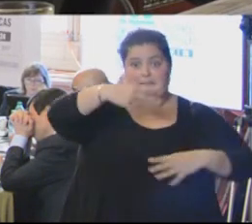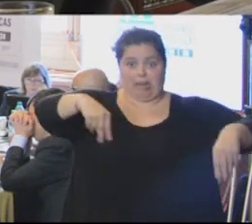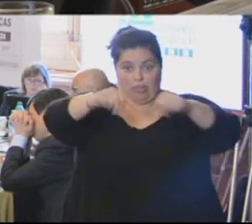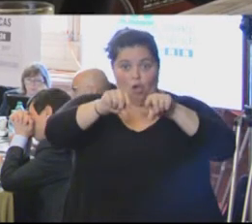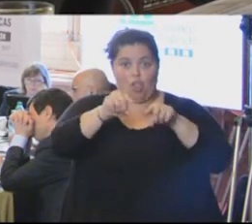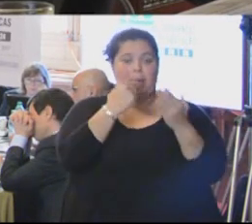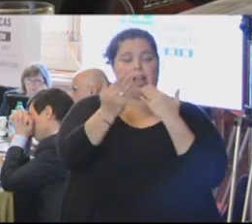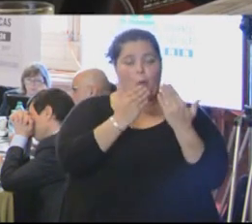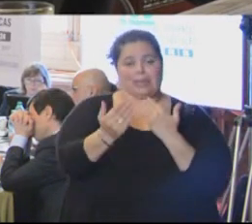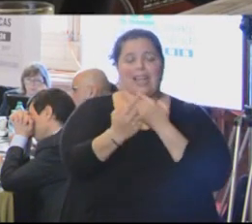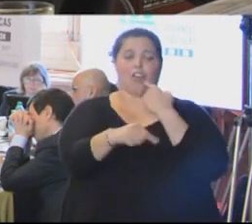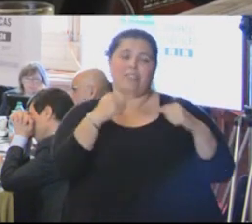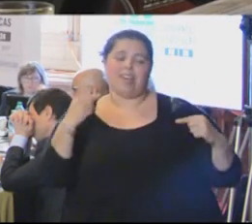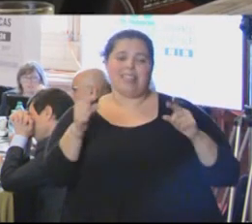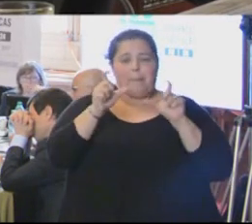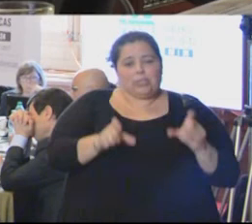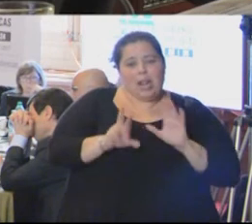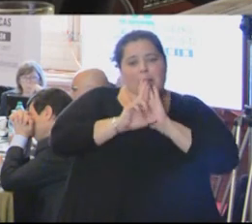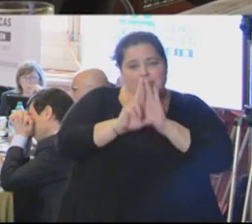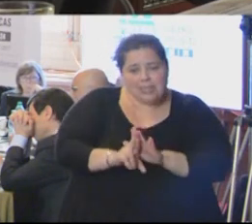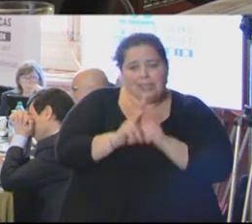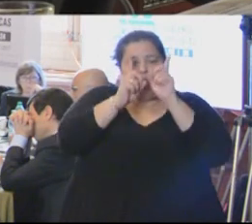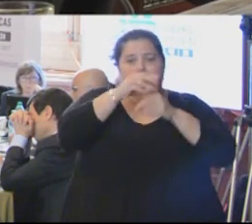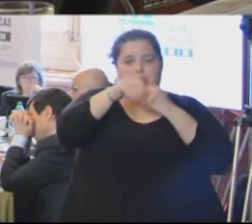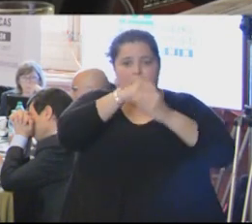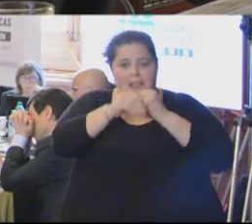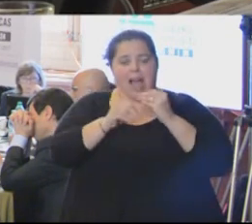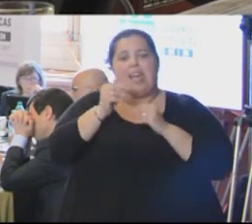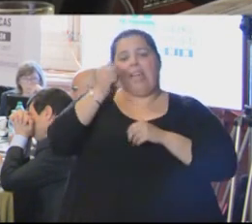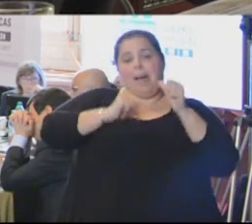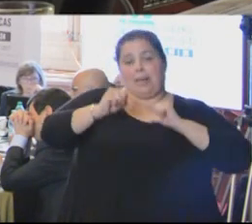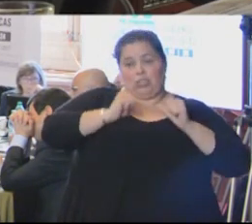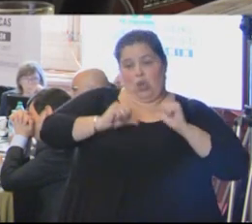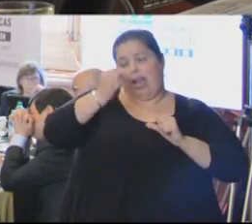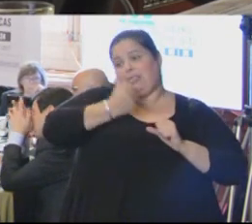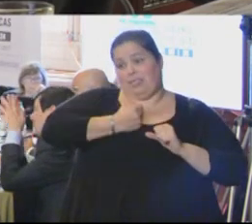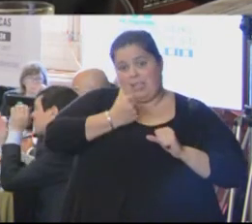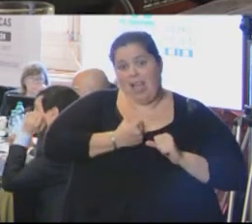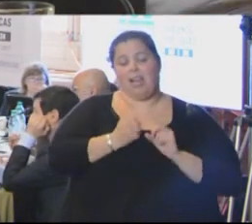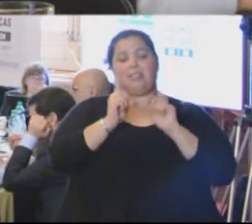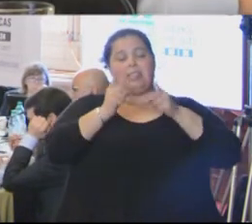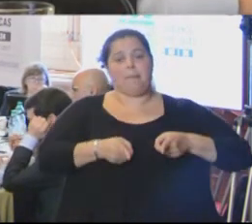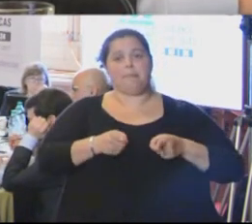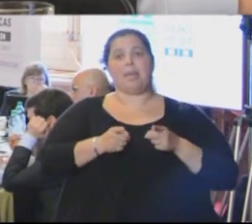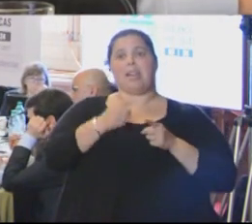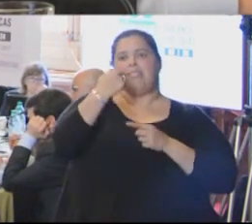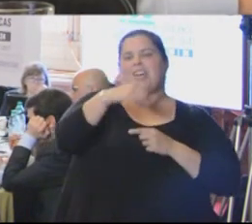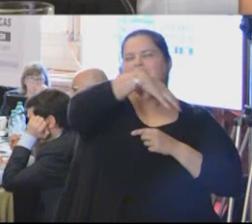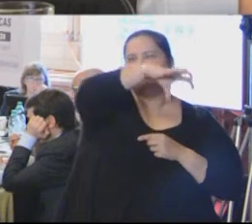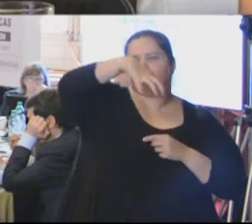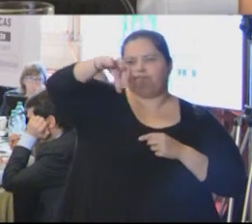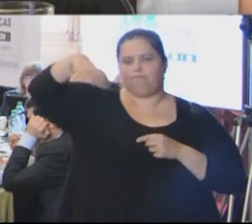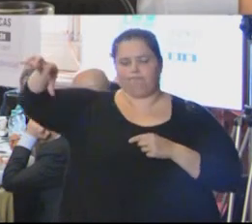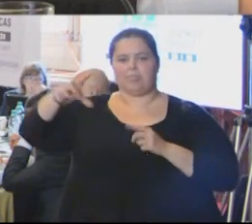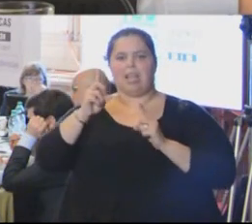representantes, con familiares de las víctimas en los departamentos del Cauca hasta el momento y norte de Santander, lugares donde